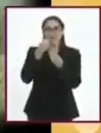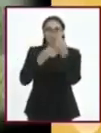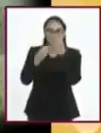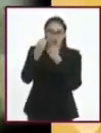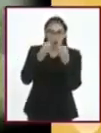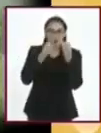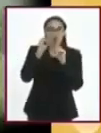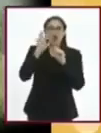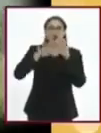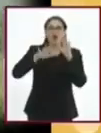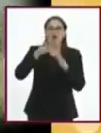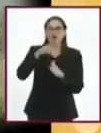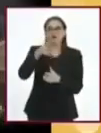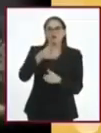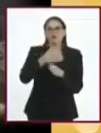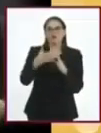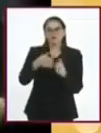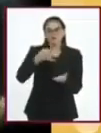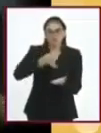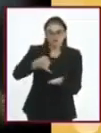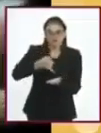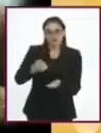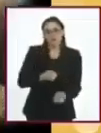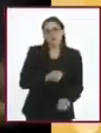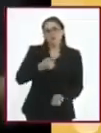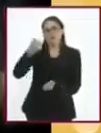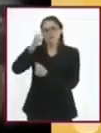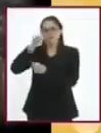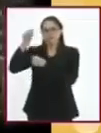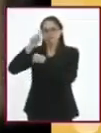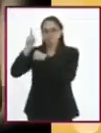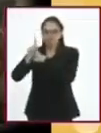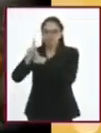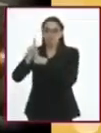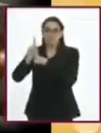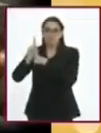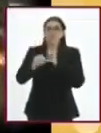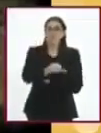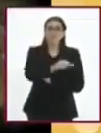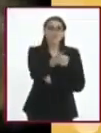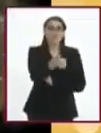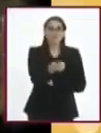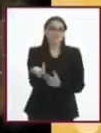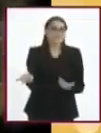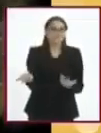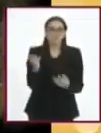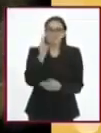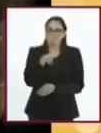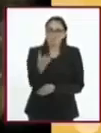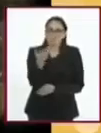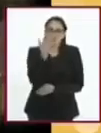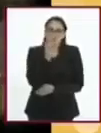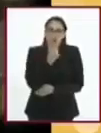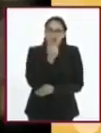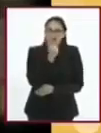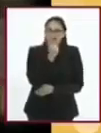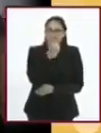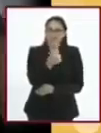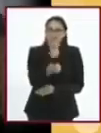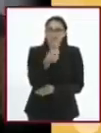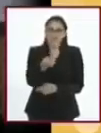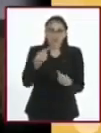la exportación fundamentalmente de hortalizas frente a aquellos productores que no tienen absolutamente nada. Estos productores,